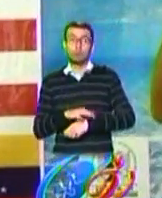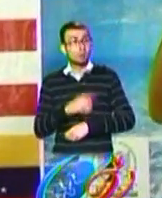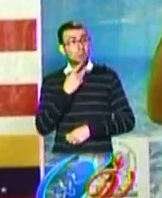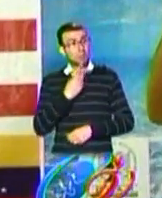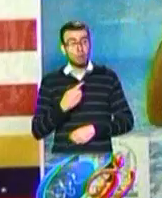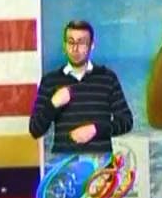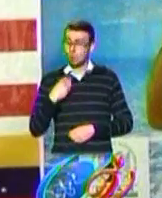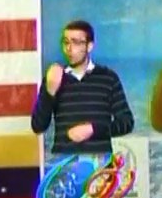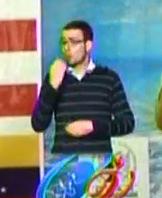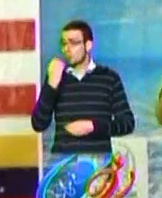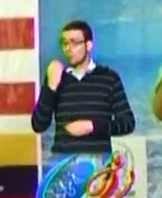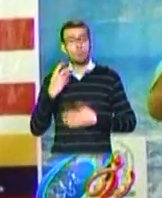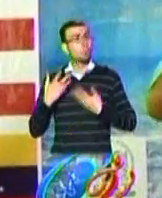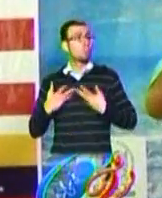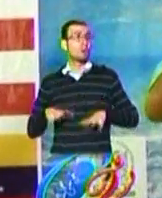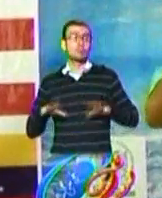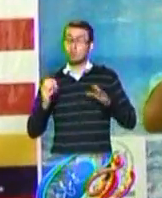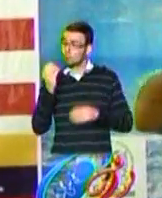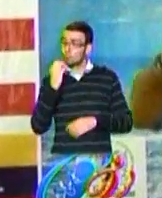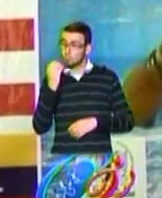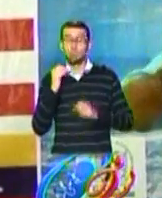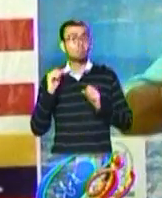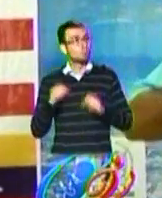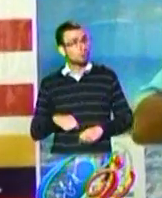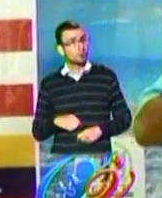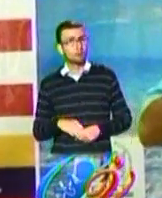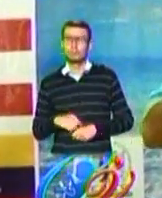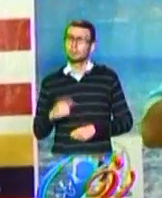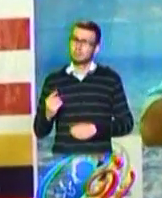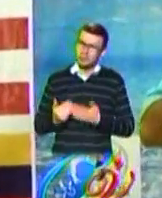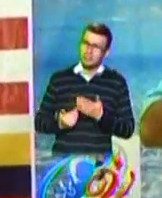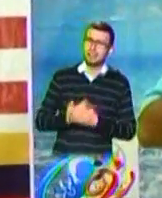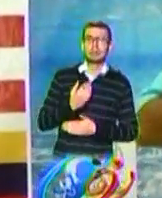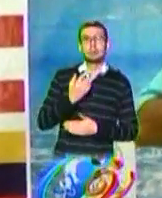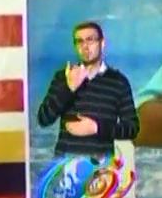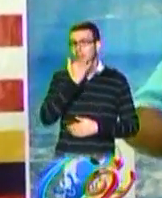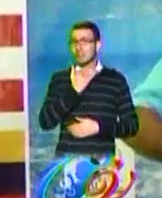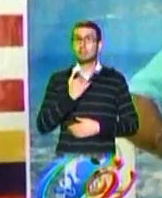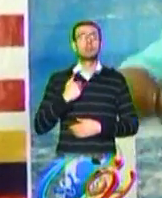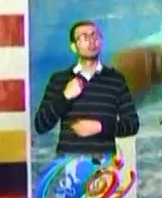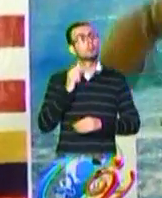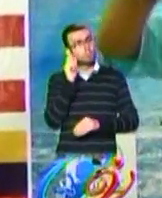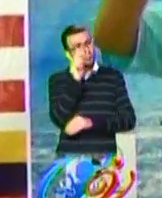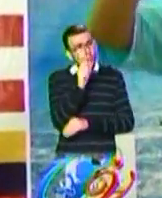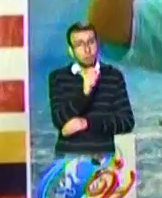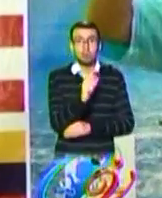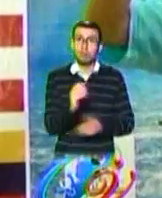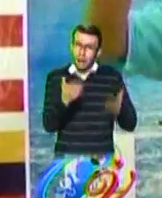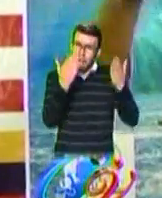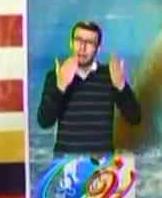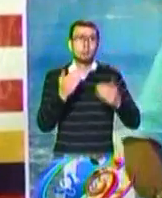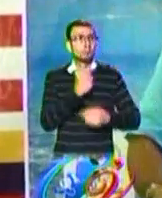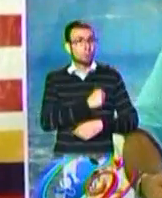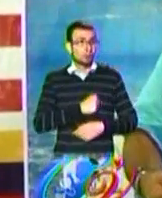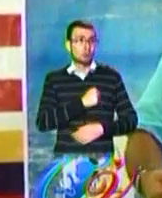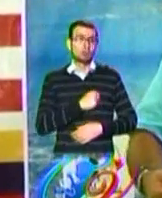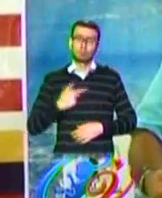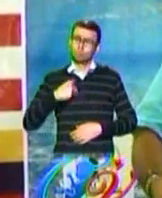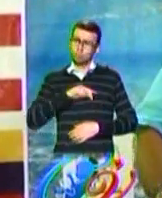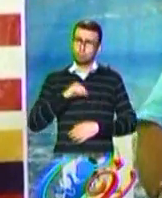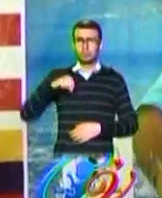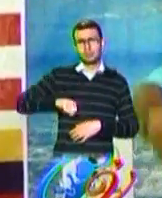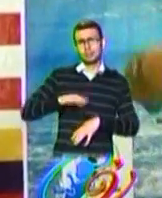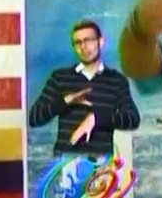quisiera. Pues, empezando porque es una de las críticas constructivas. Si nosotros somos profesionales de la